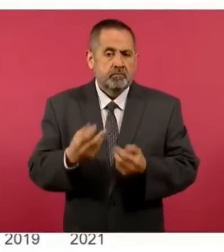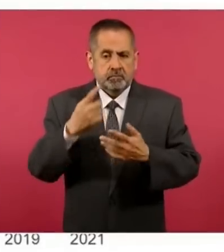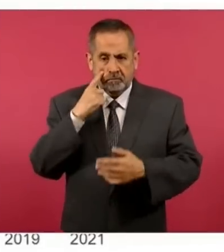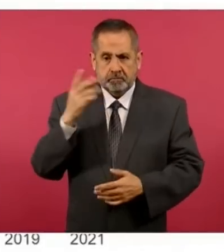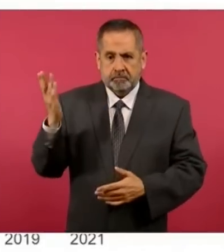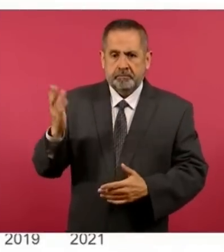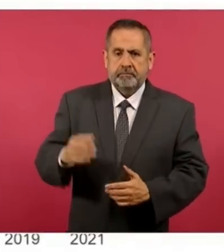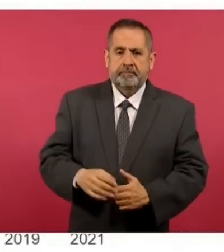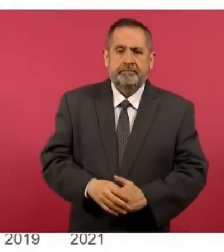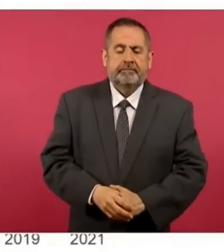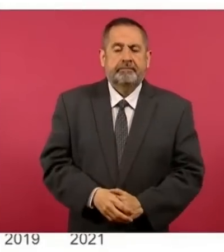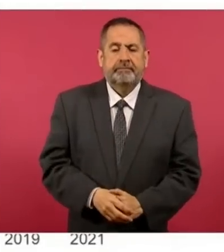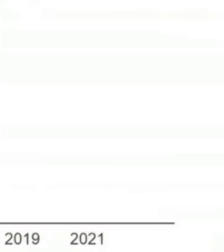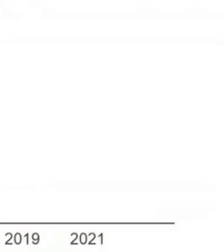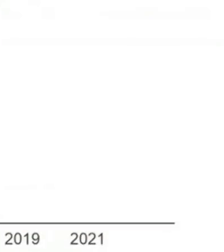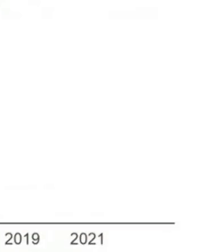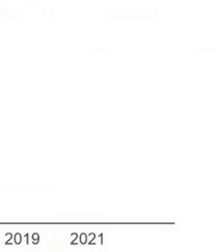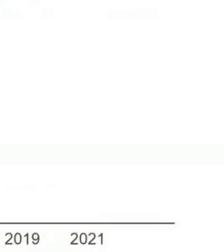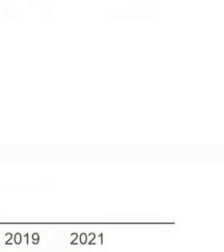en el Seguro Social.